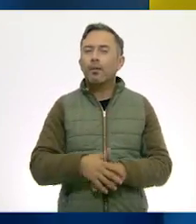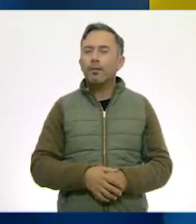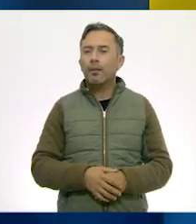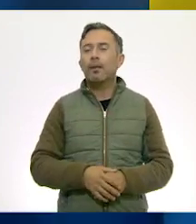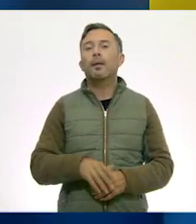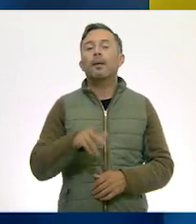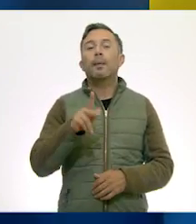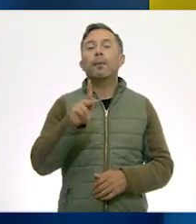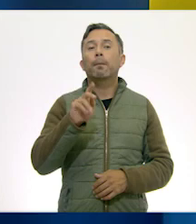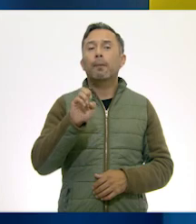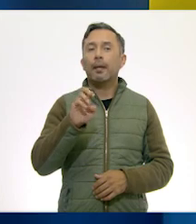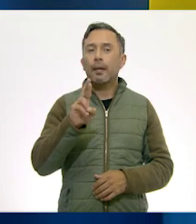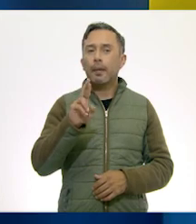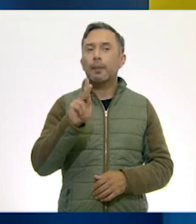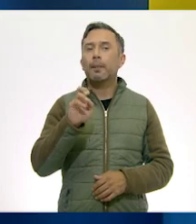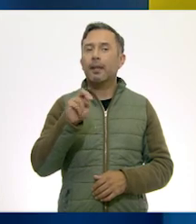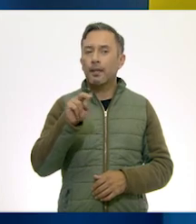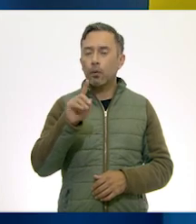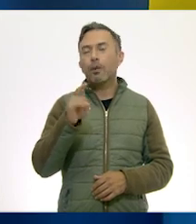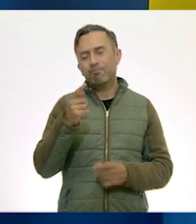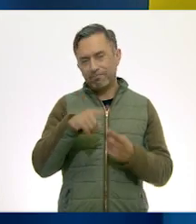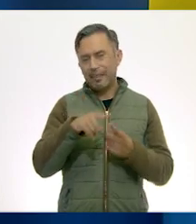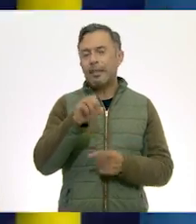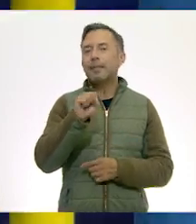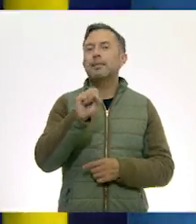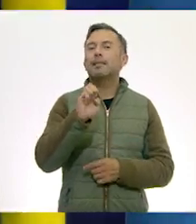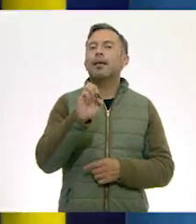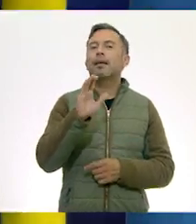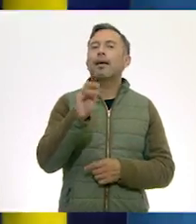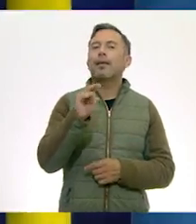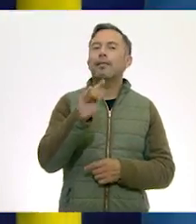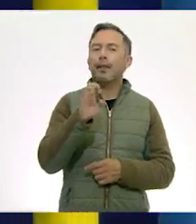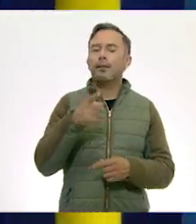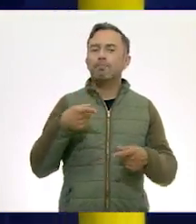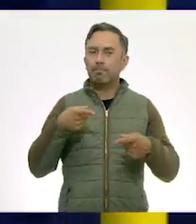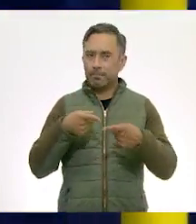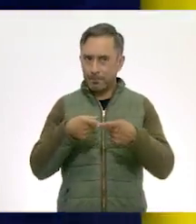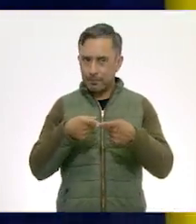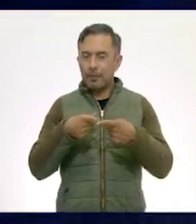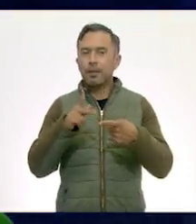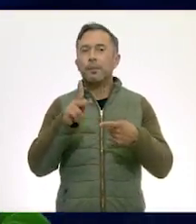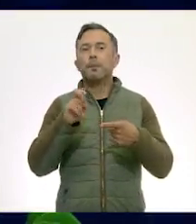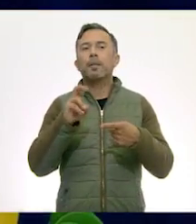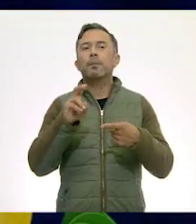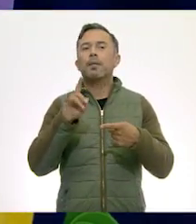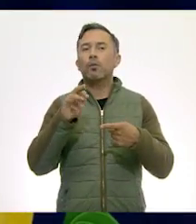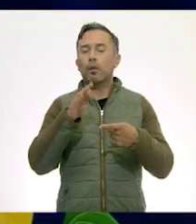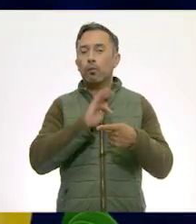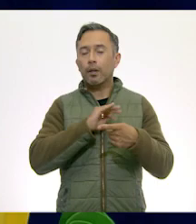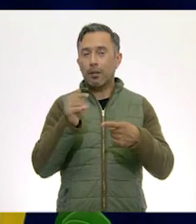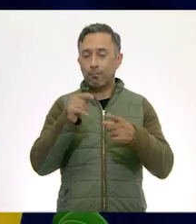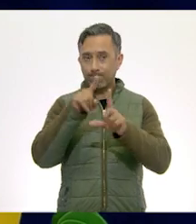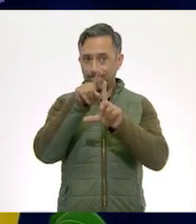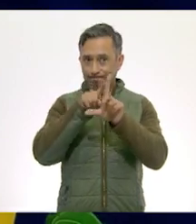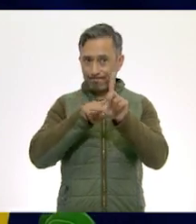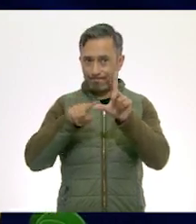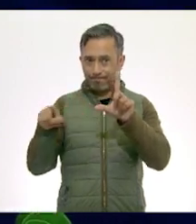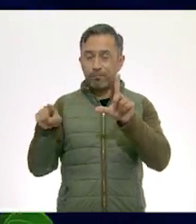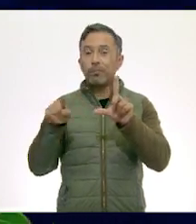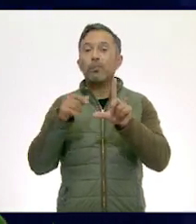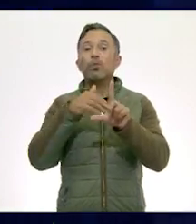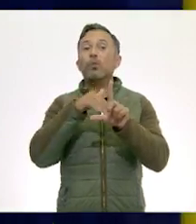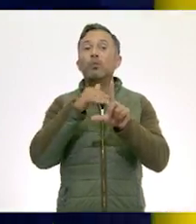Perpendicular. Son secantes perpendiculares que me forman un ángulo recto de 90